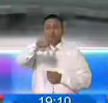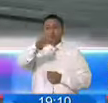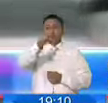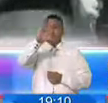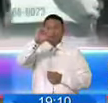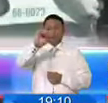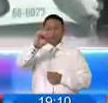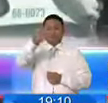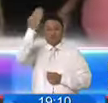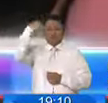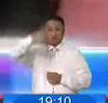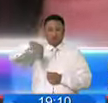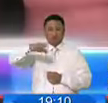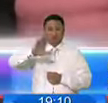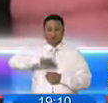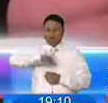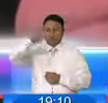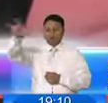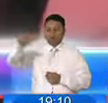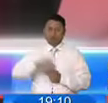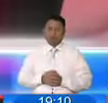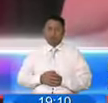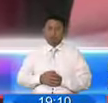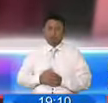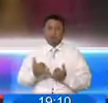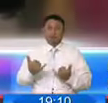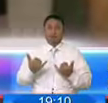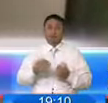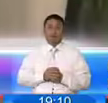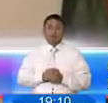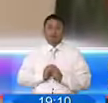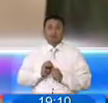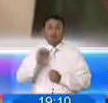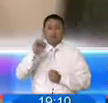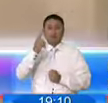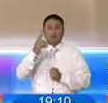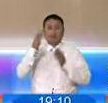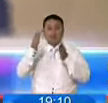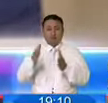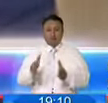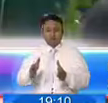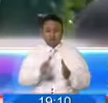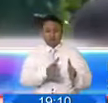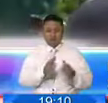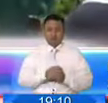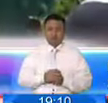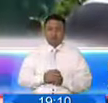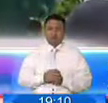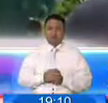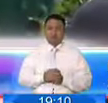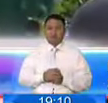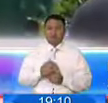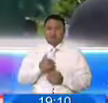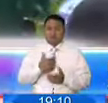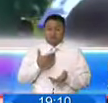el pasado miércoles en esta ciudad y en medio del dolor se preparó el primer funeral para la pareja que